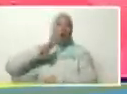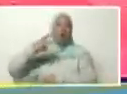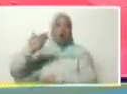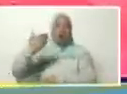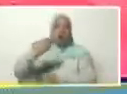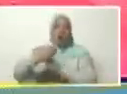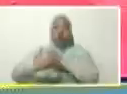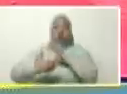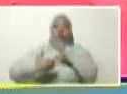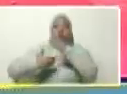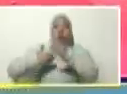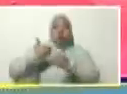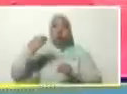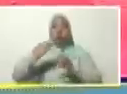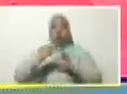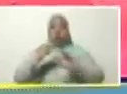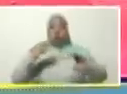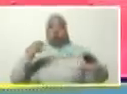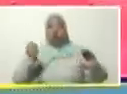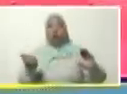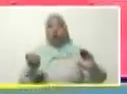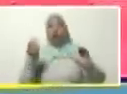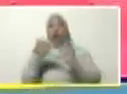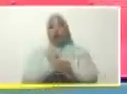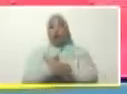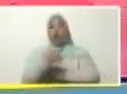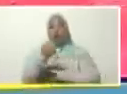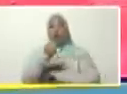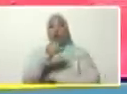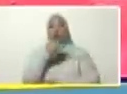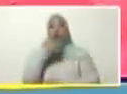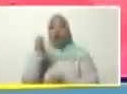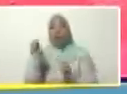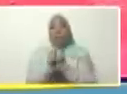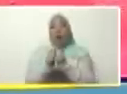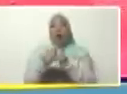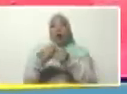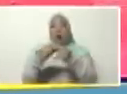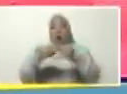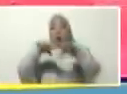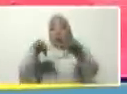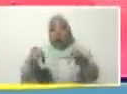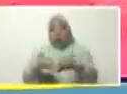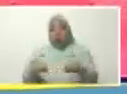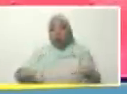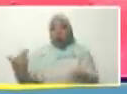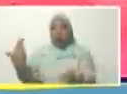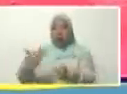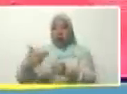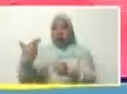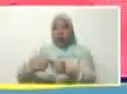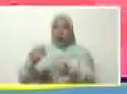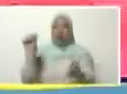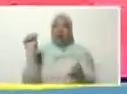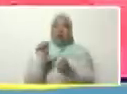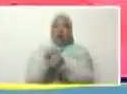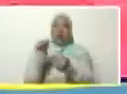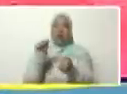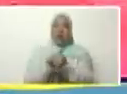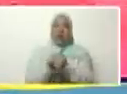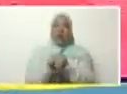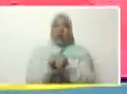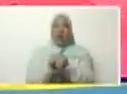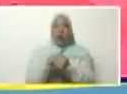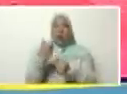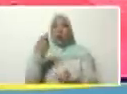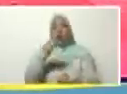oleoductos que llenaron de barro, de cemento o de petróleo que se secó en medio del oleoducto. Hubo